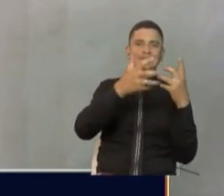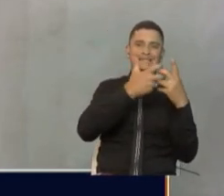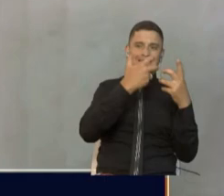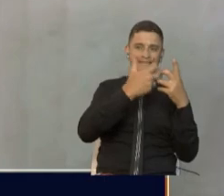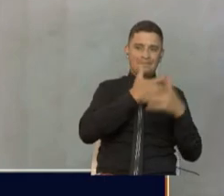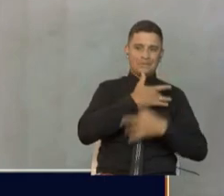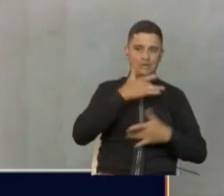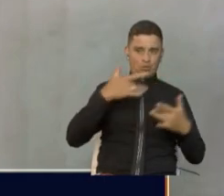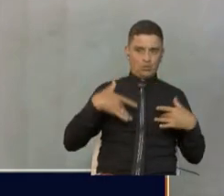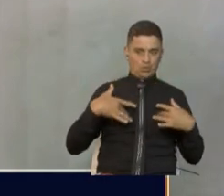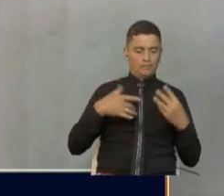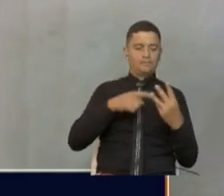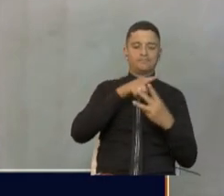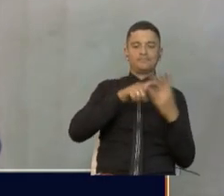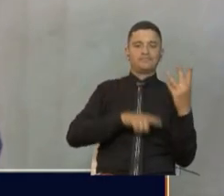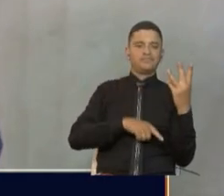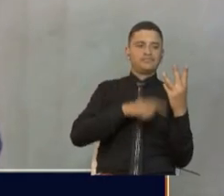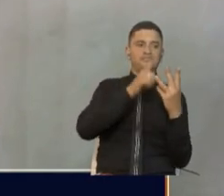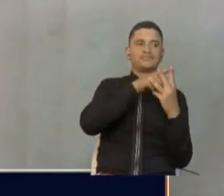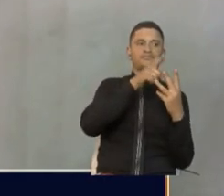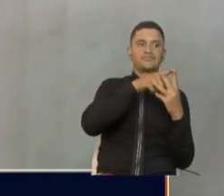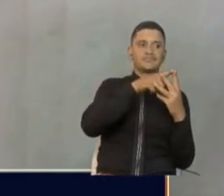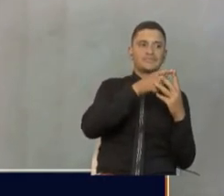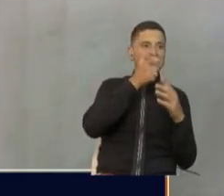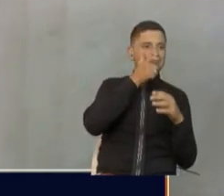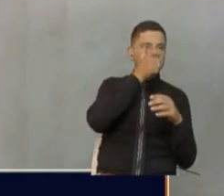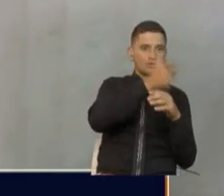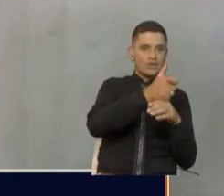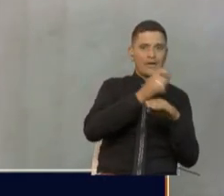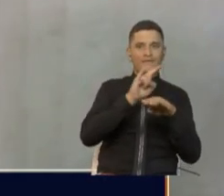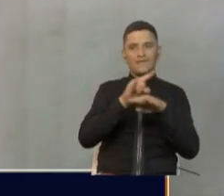salud. Pasan por la inspección, la vigilancia y el control.